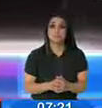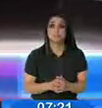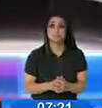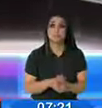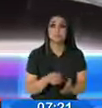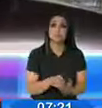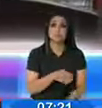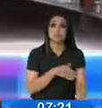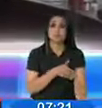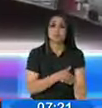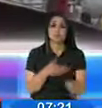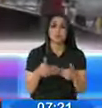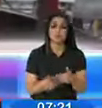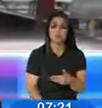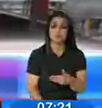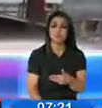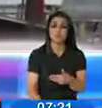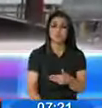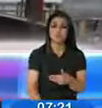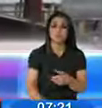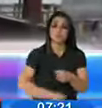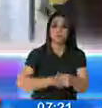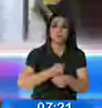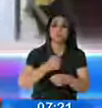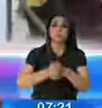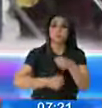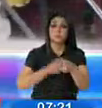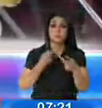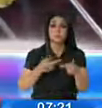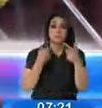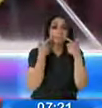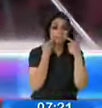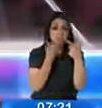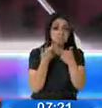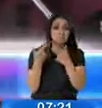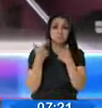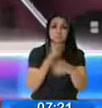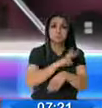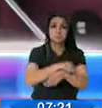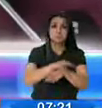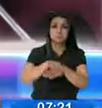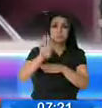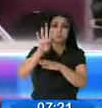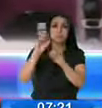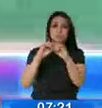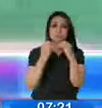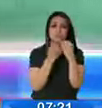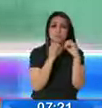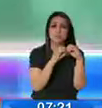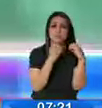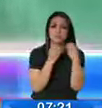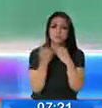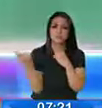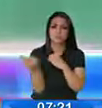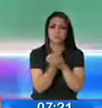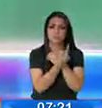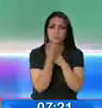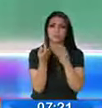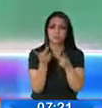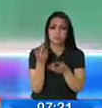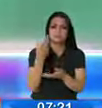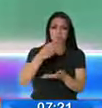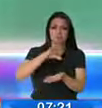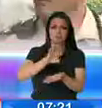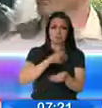un proyecto que a lo largo del mismo ha contado con la supervisión de 4 organismos multilaterales, quienes además financian